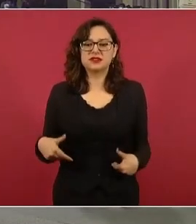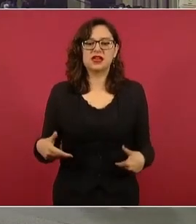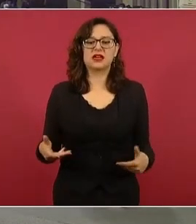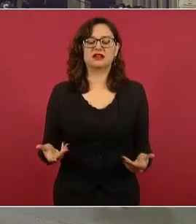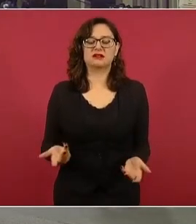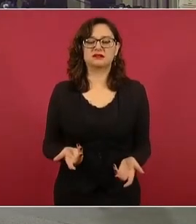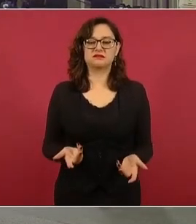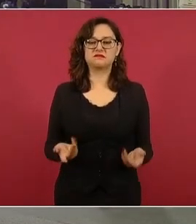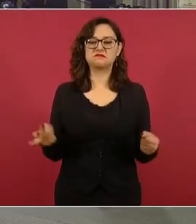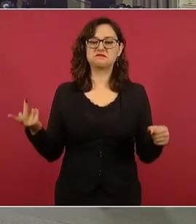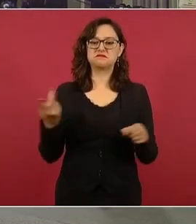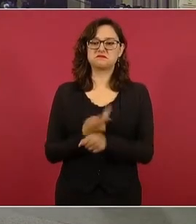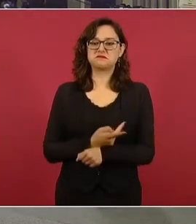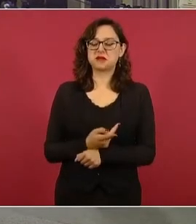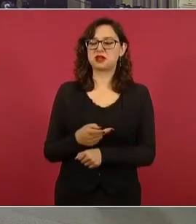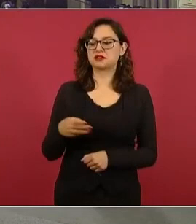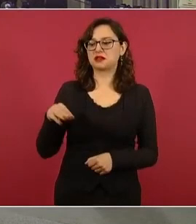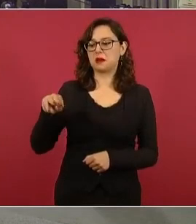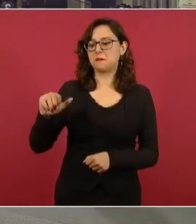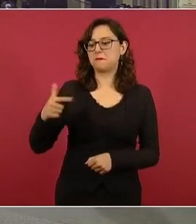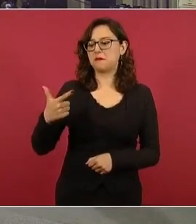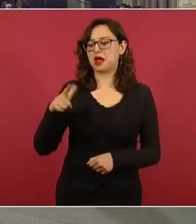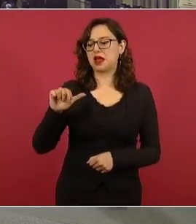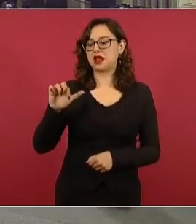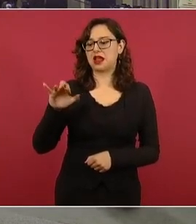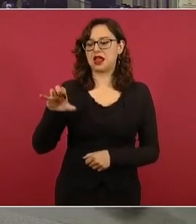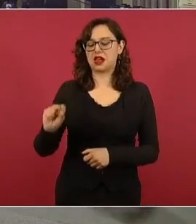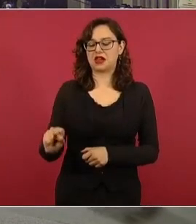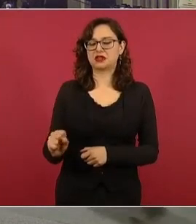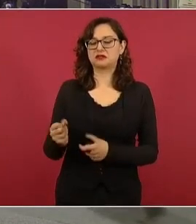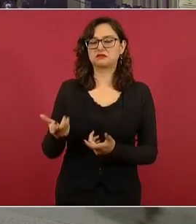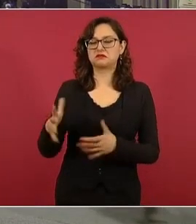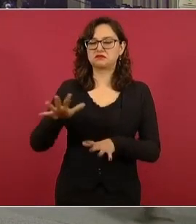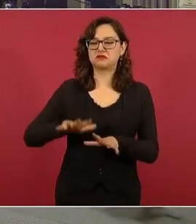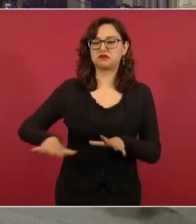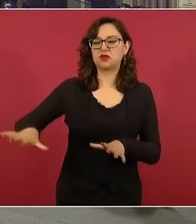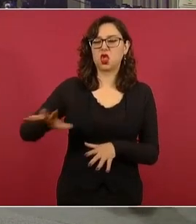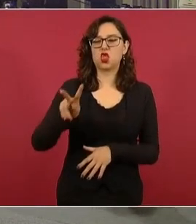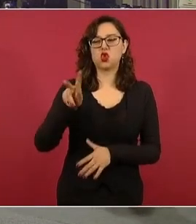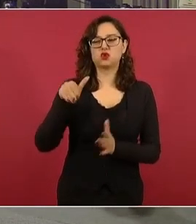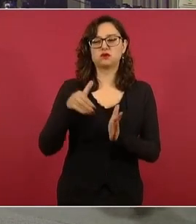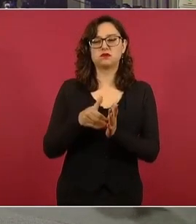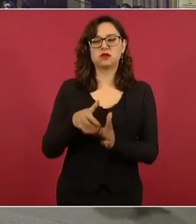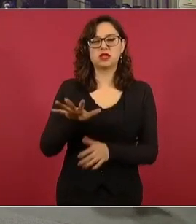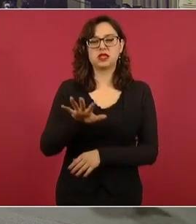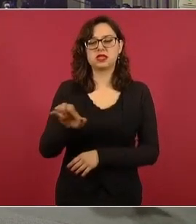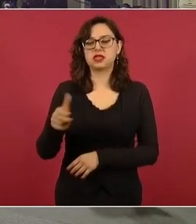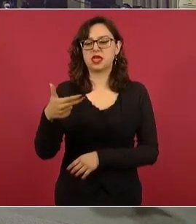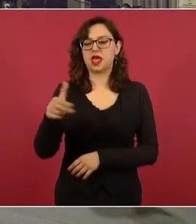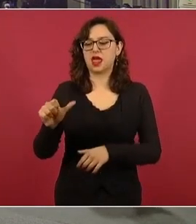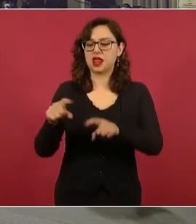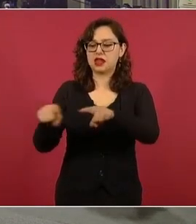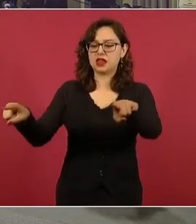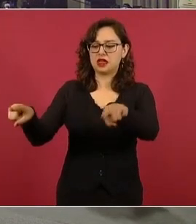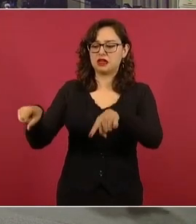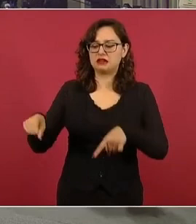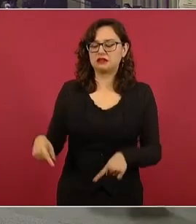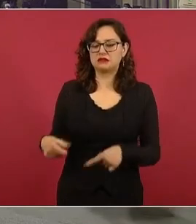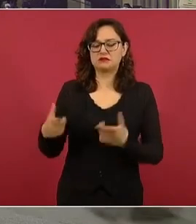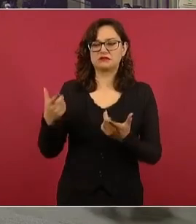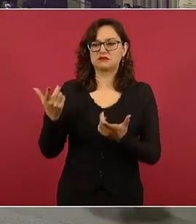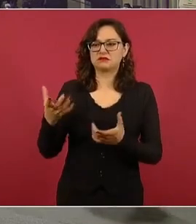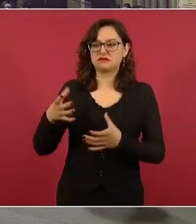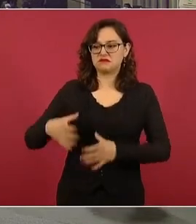que están acabando con los manglares. Calculan que 2.500 hectáreas de manglares han acabado